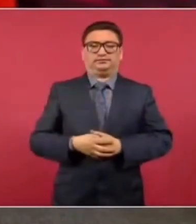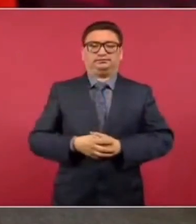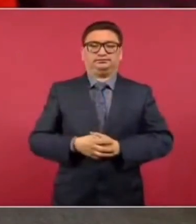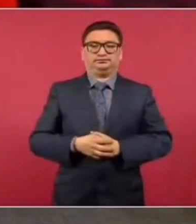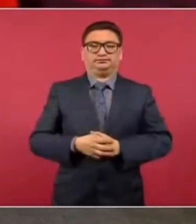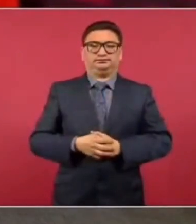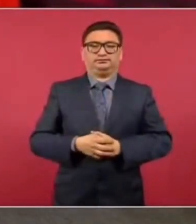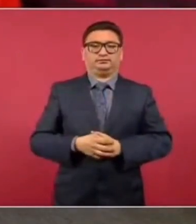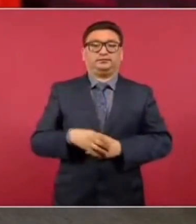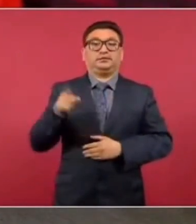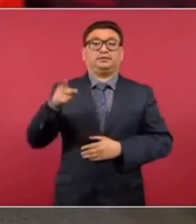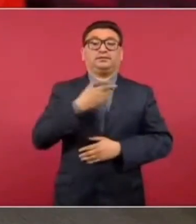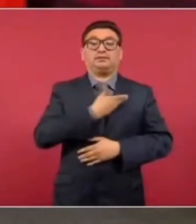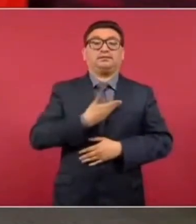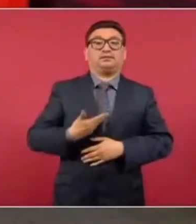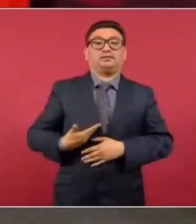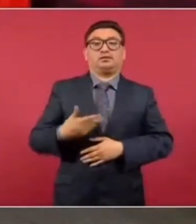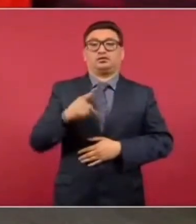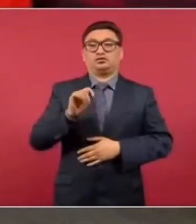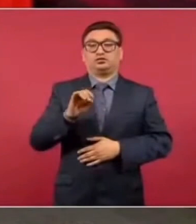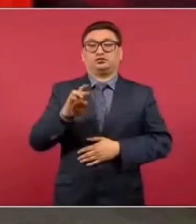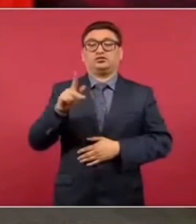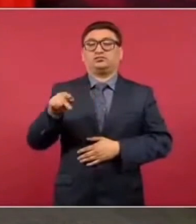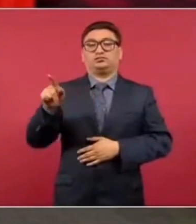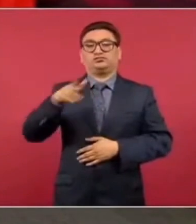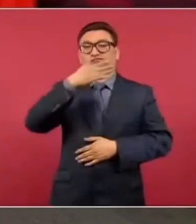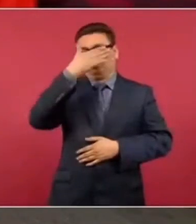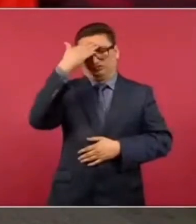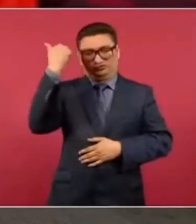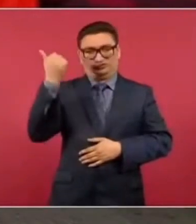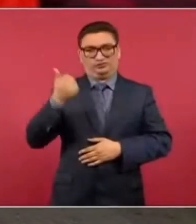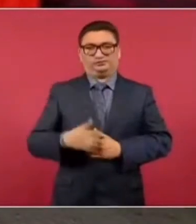No sabía el presidente Trump